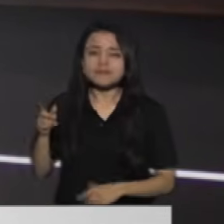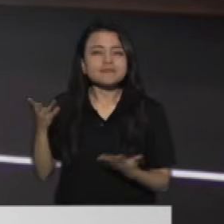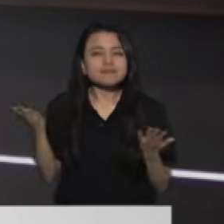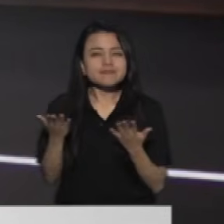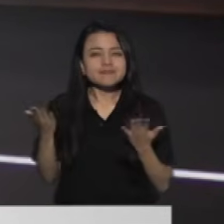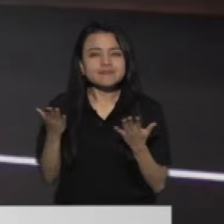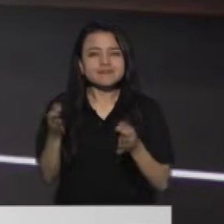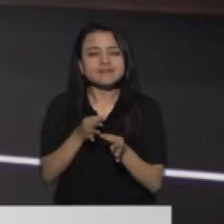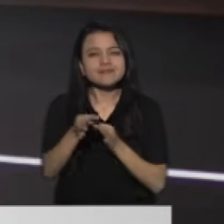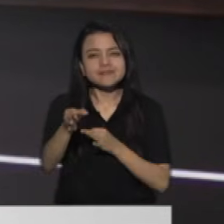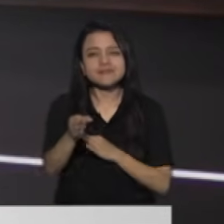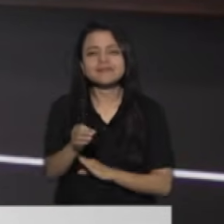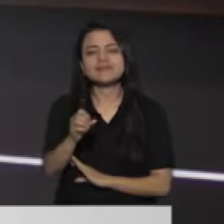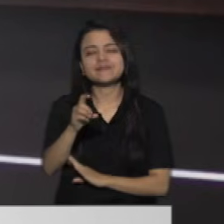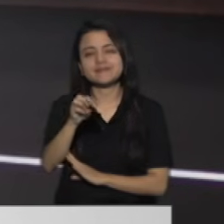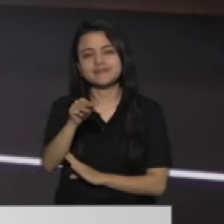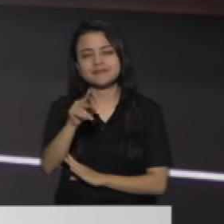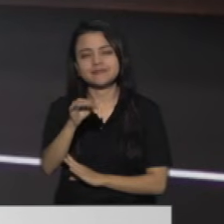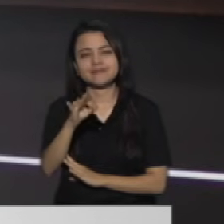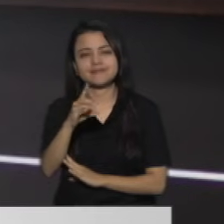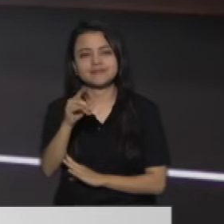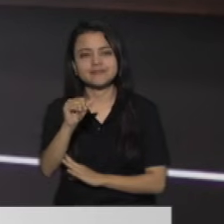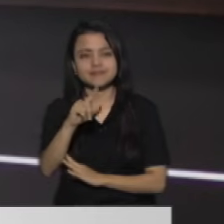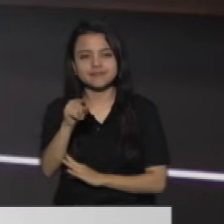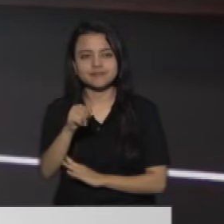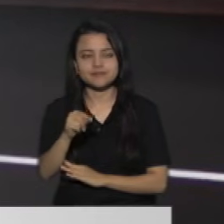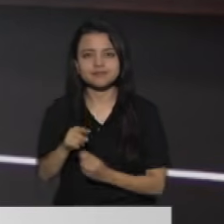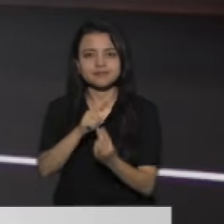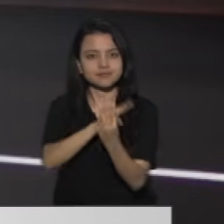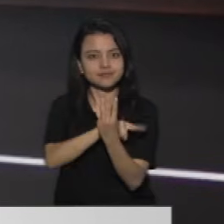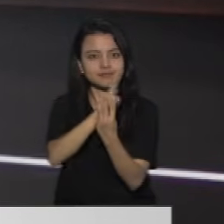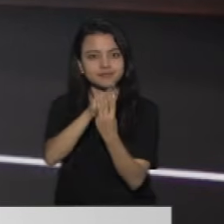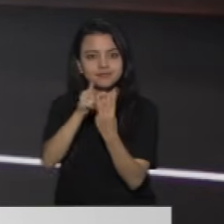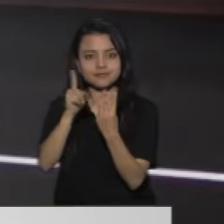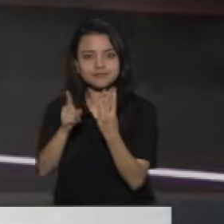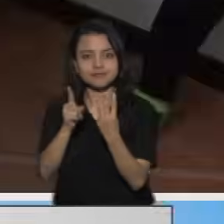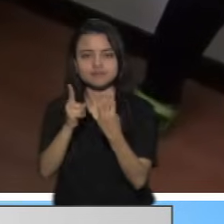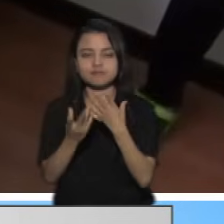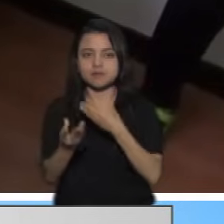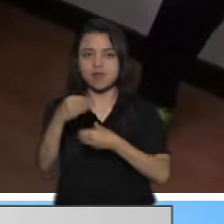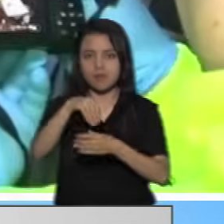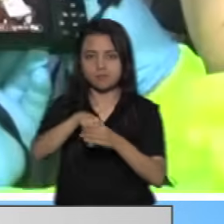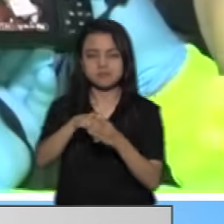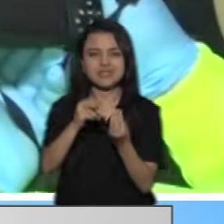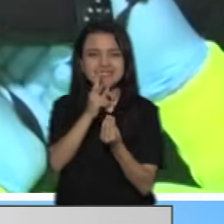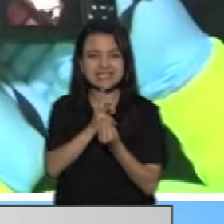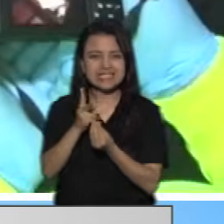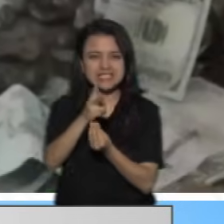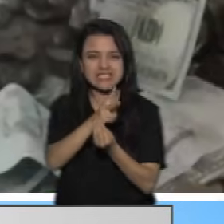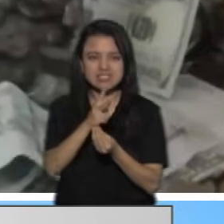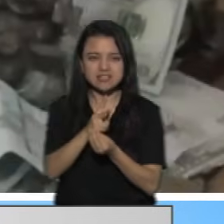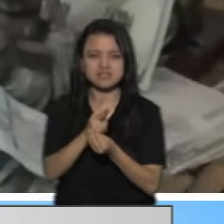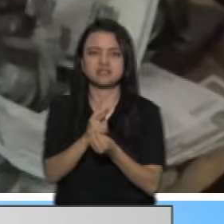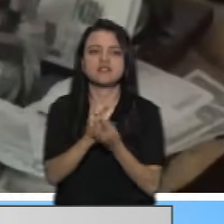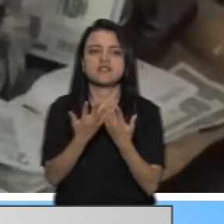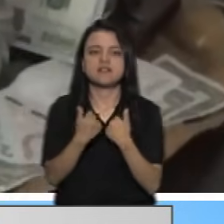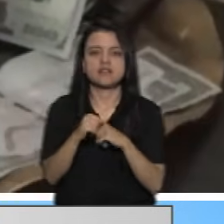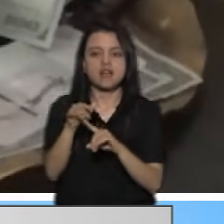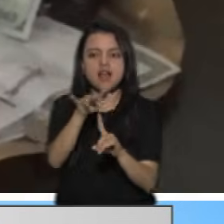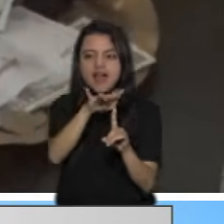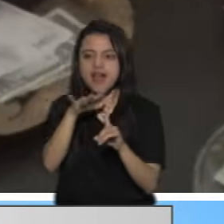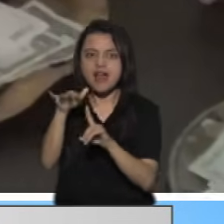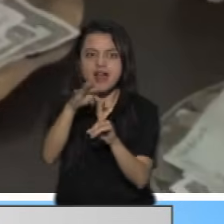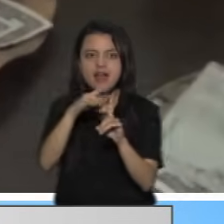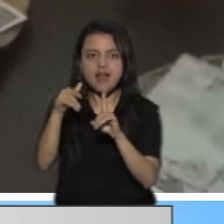de Don Matías de 3 personas, quienes presuntamente harían parte de una organización criminal dedicada al tráfico de migrantes mediante la alteración